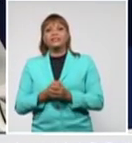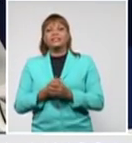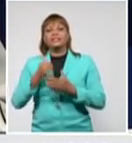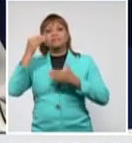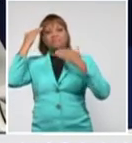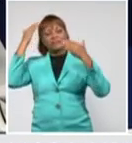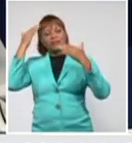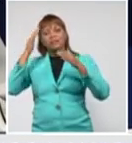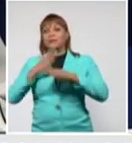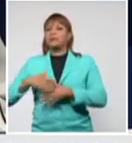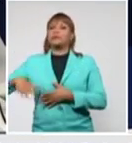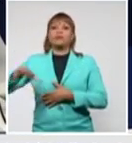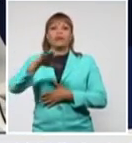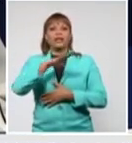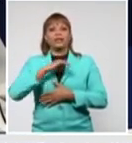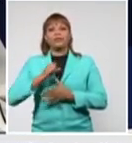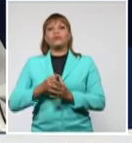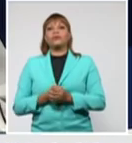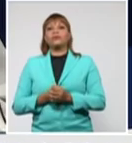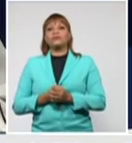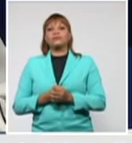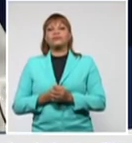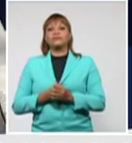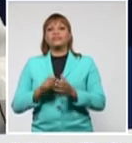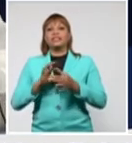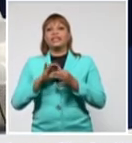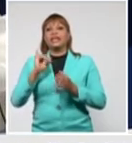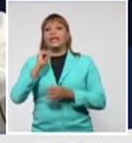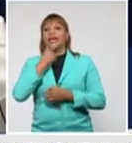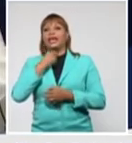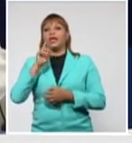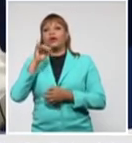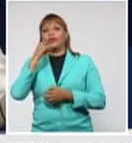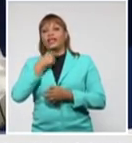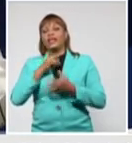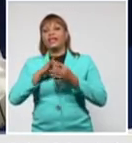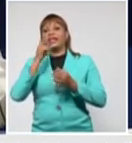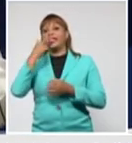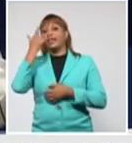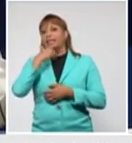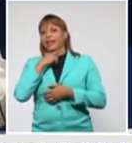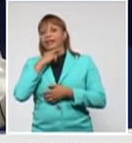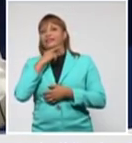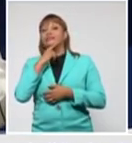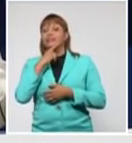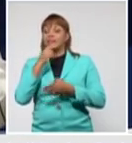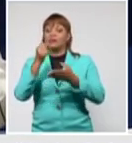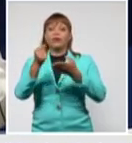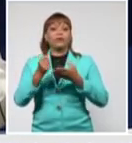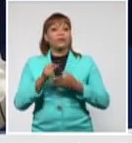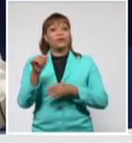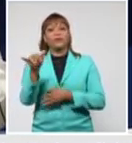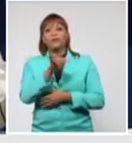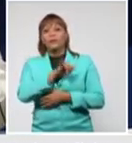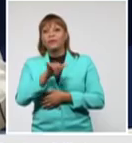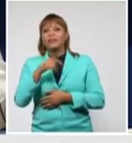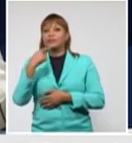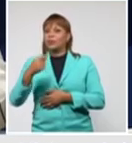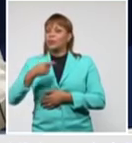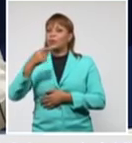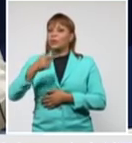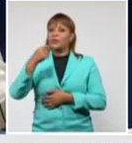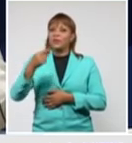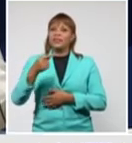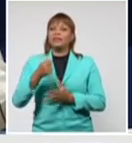a todos, Georgina y sus muchachitas, como siempre decimos, que nos han acompañado siempre en